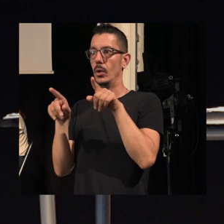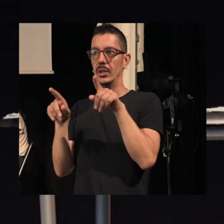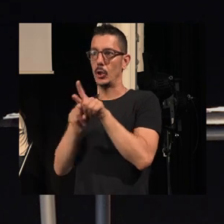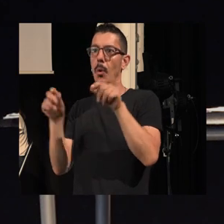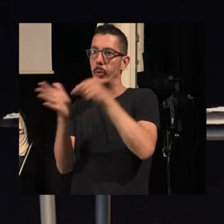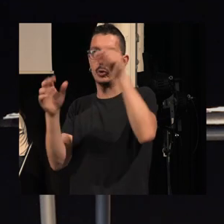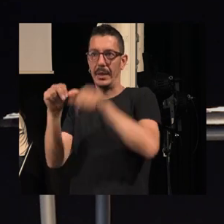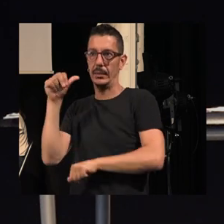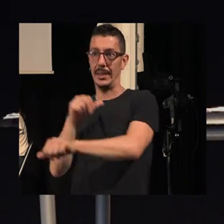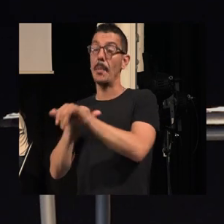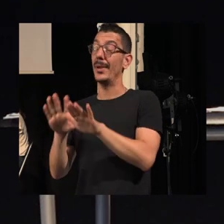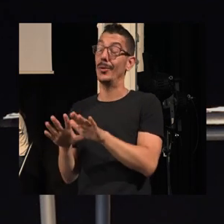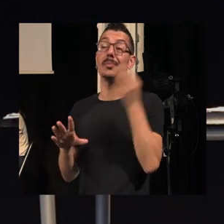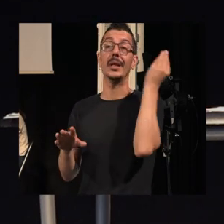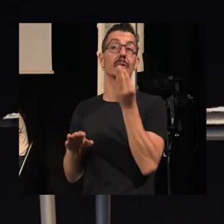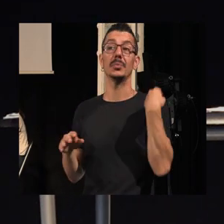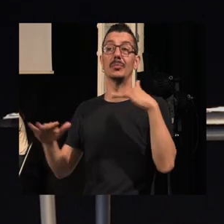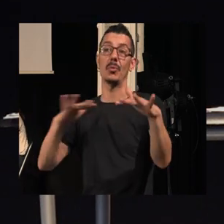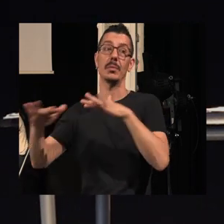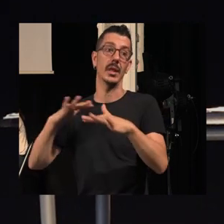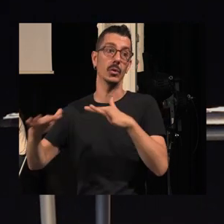que de alguna manera ese movimiento...